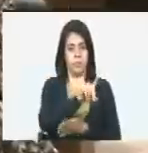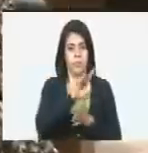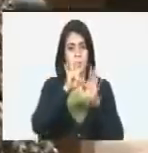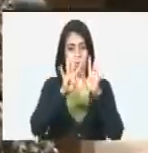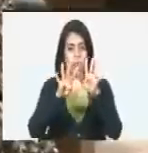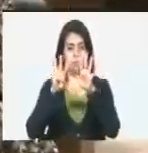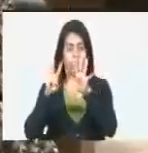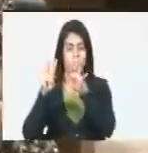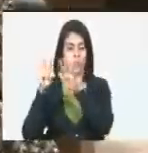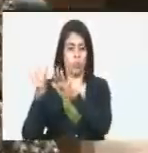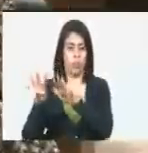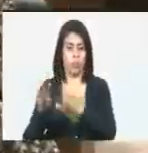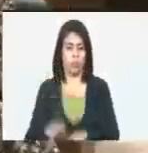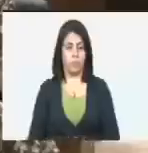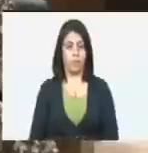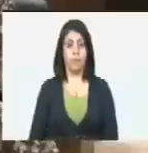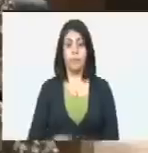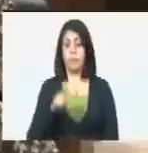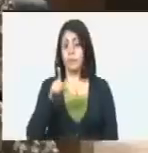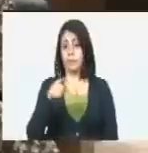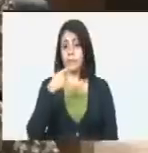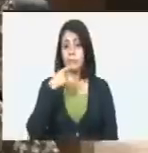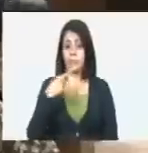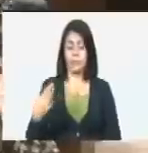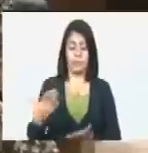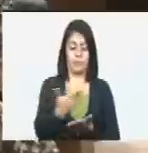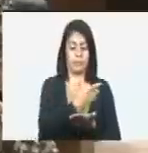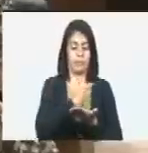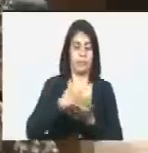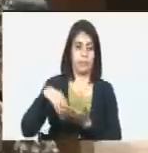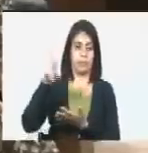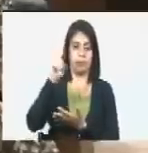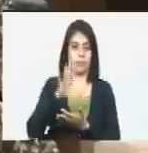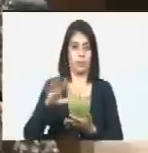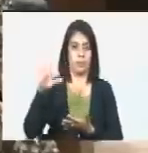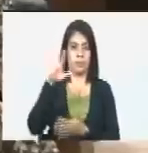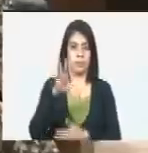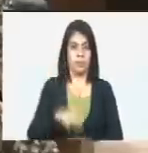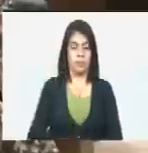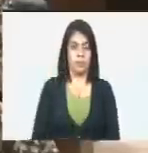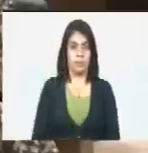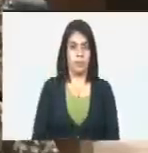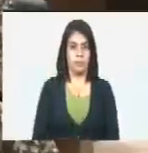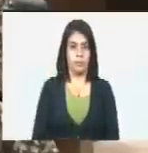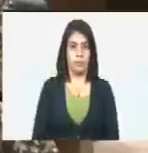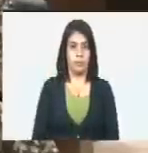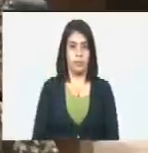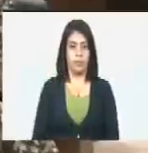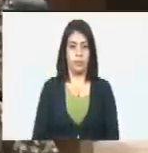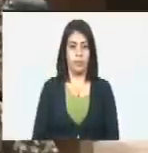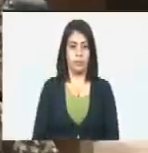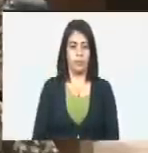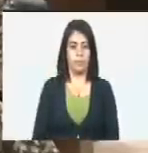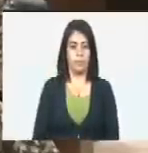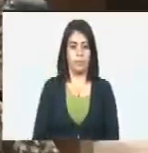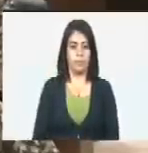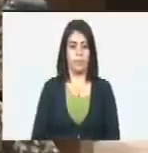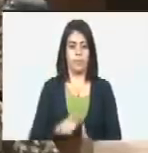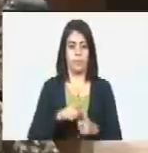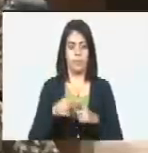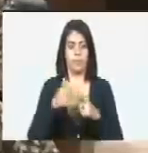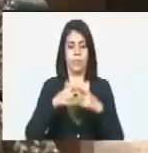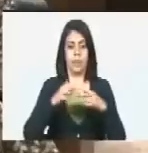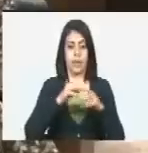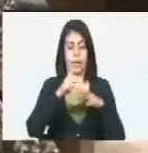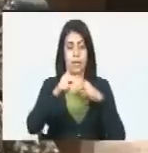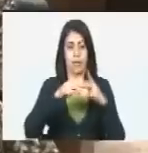1899, donde se despoja a Venezuela de casi 160 mil kilómetros cuadrados,